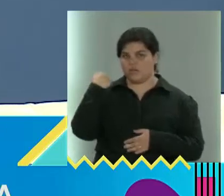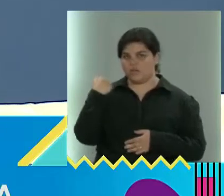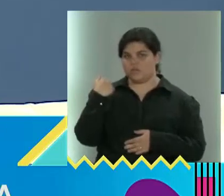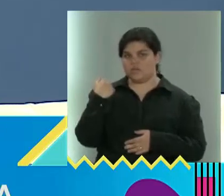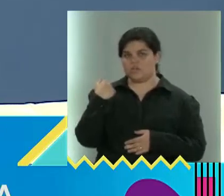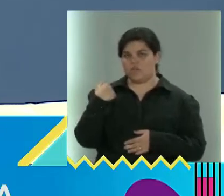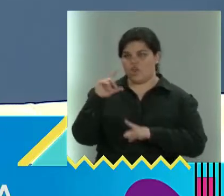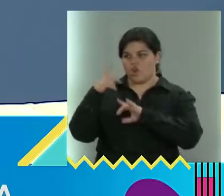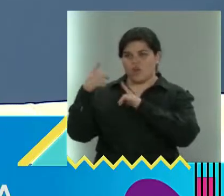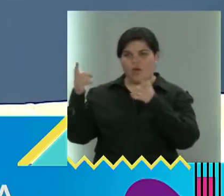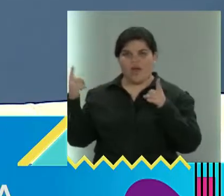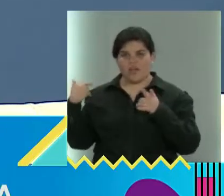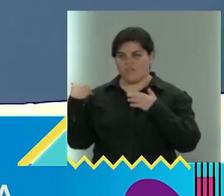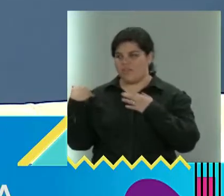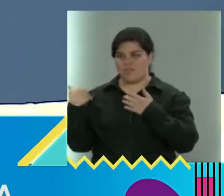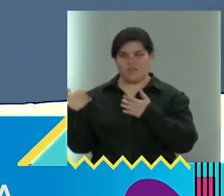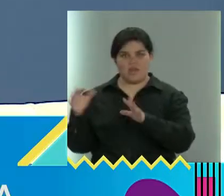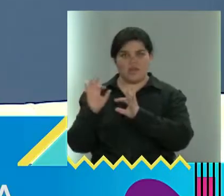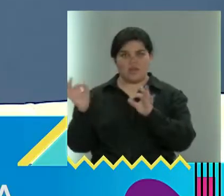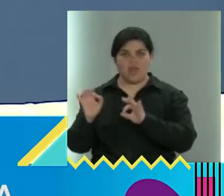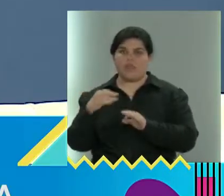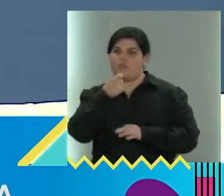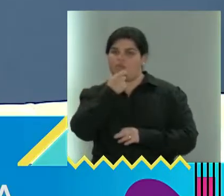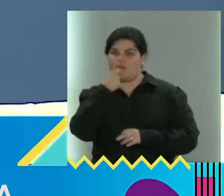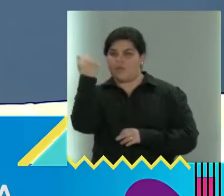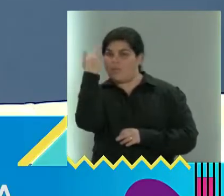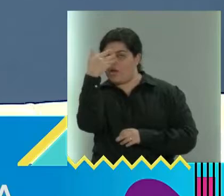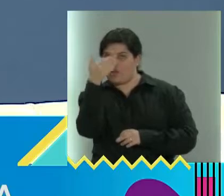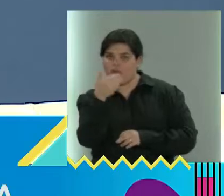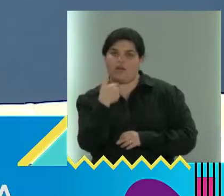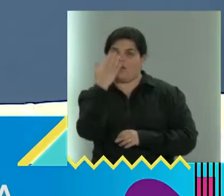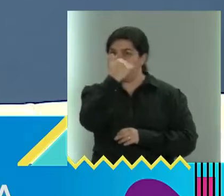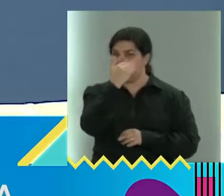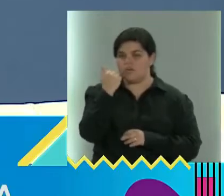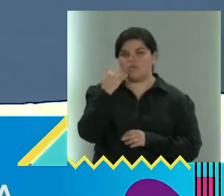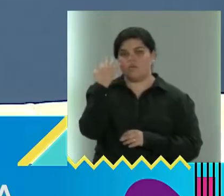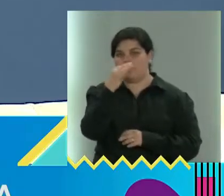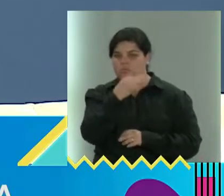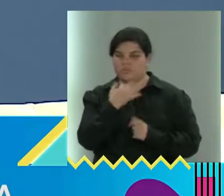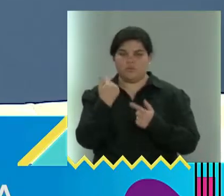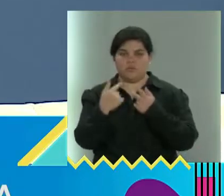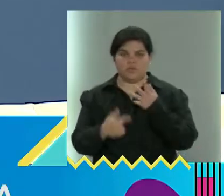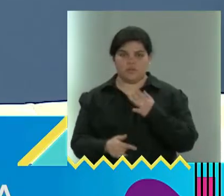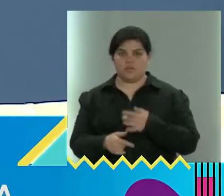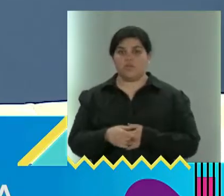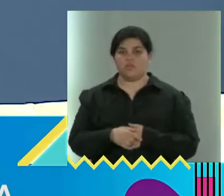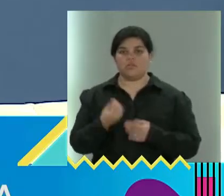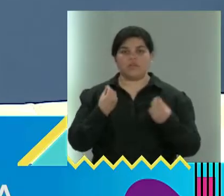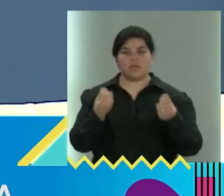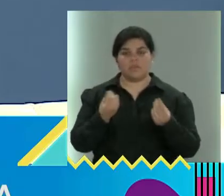muchos años, ¿no es cierto? Entonces, la necesidad del maquillaje, bueno, entonces, una